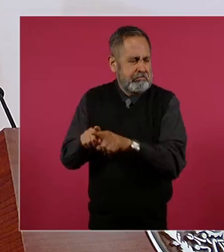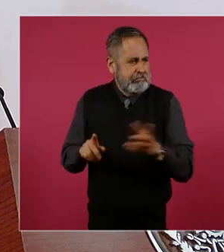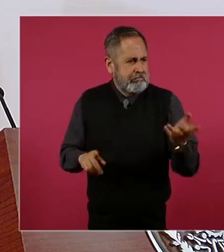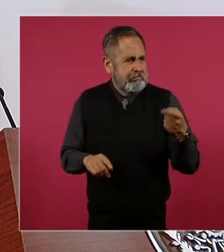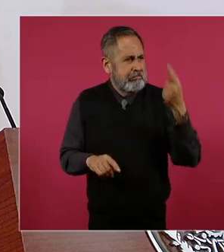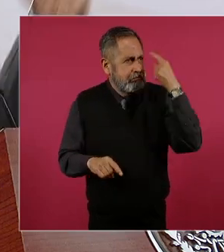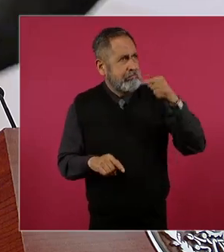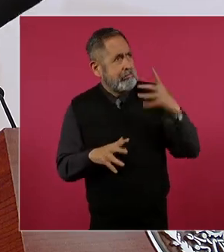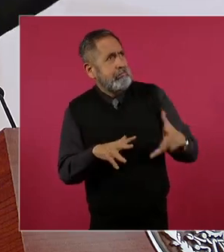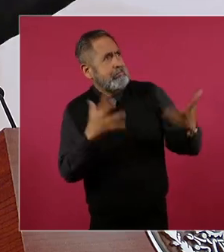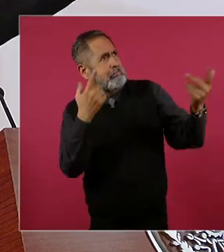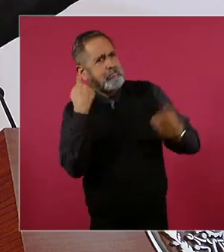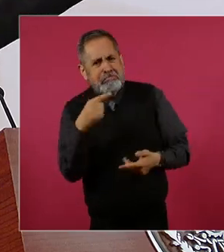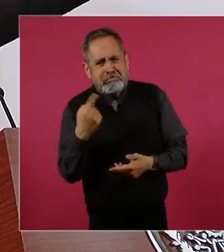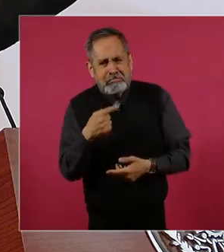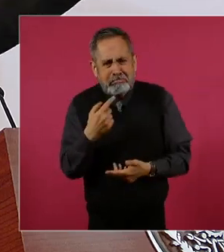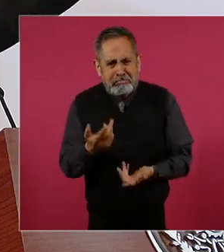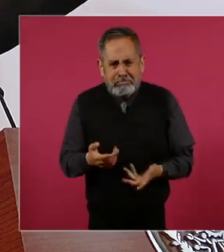¿O